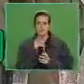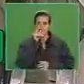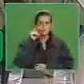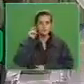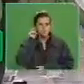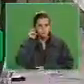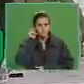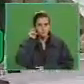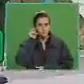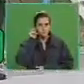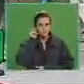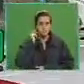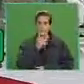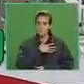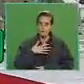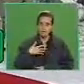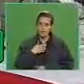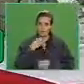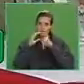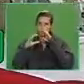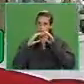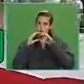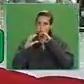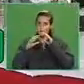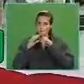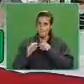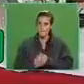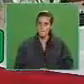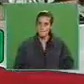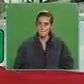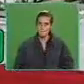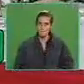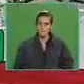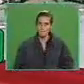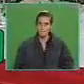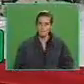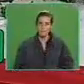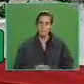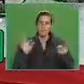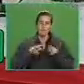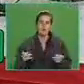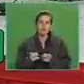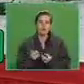compañeras, queríamos comunicarnos de manera breve, como siempre,